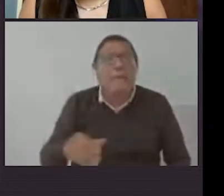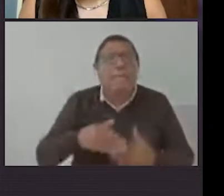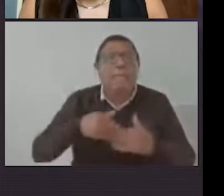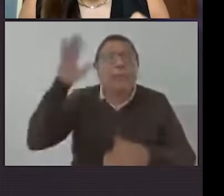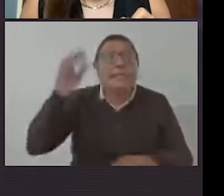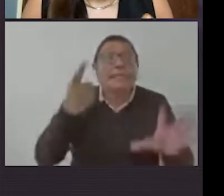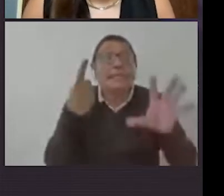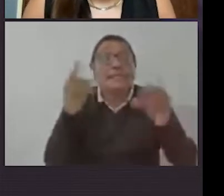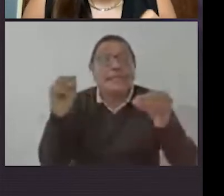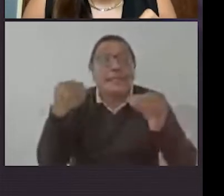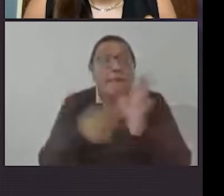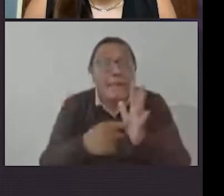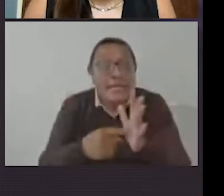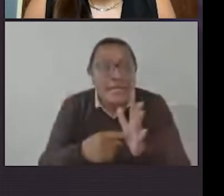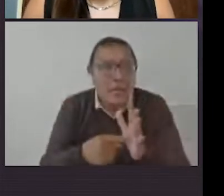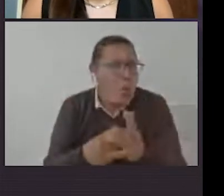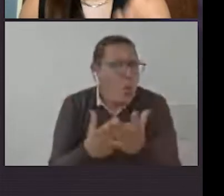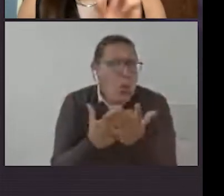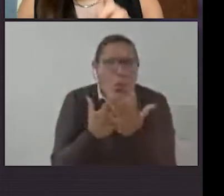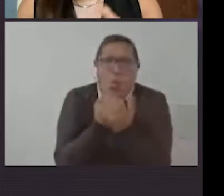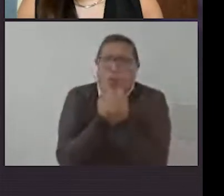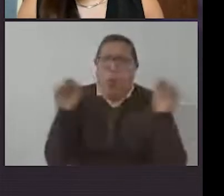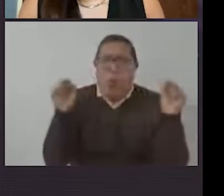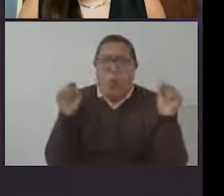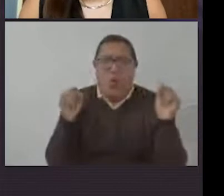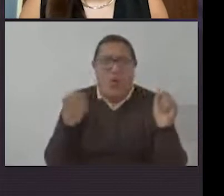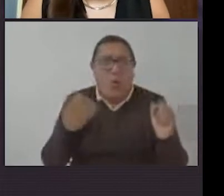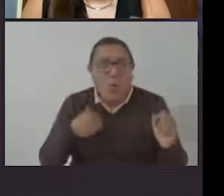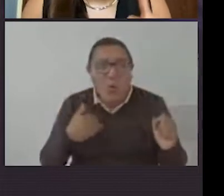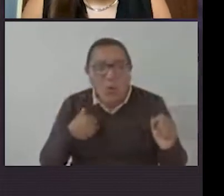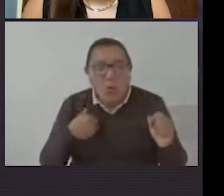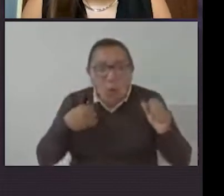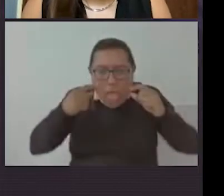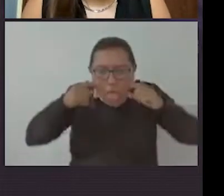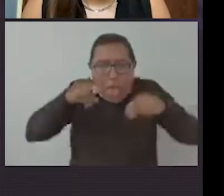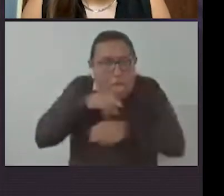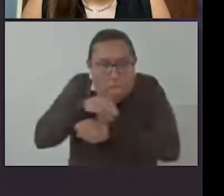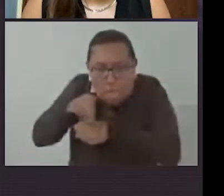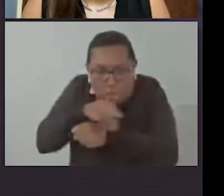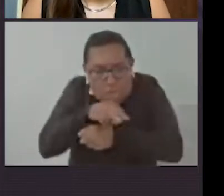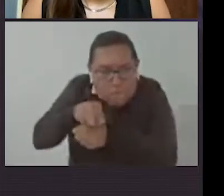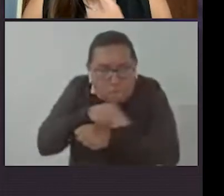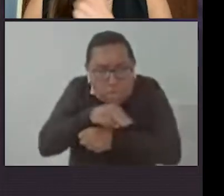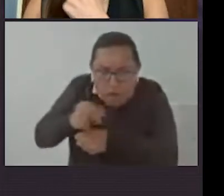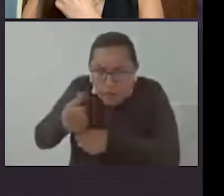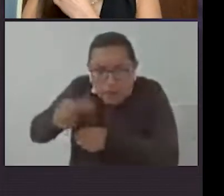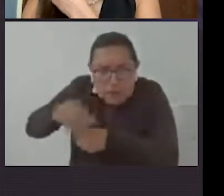reto está en observar los pensamientos que son recurrentes.